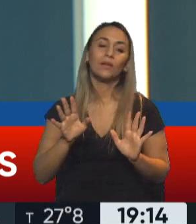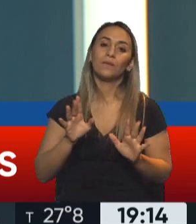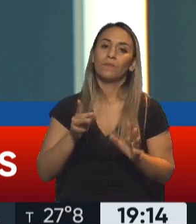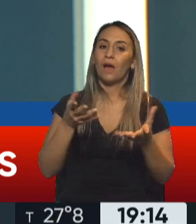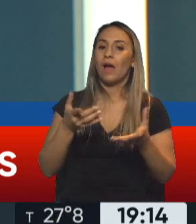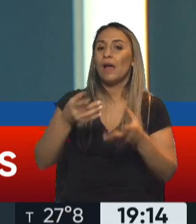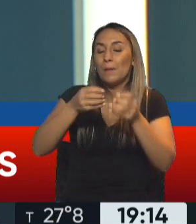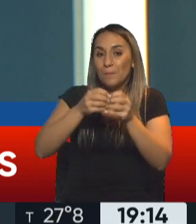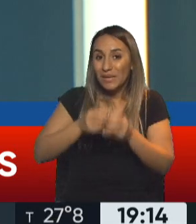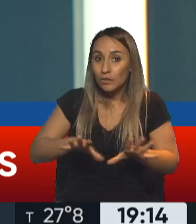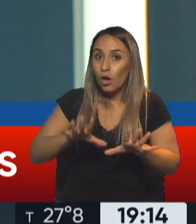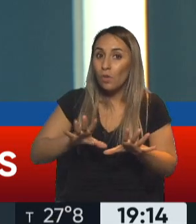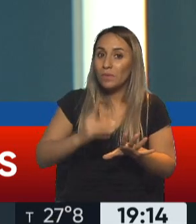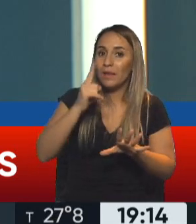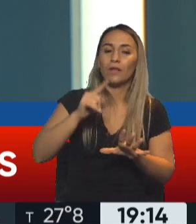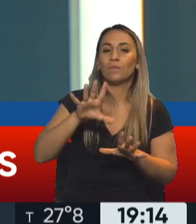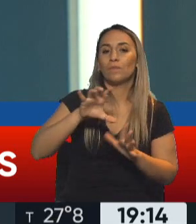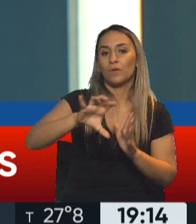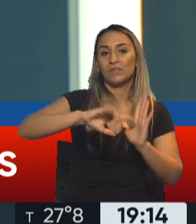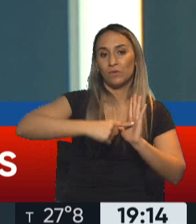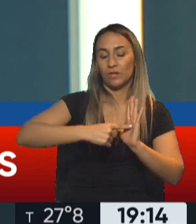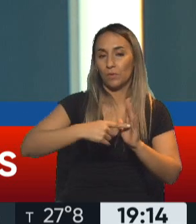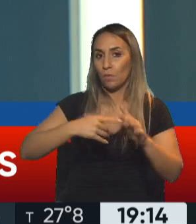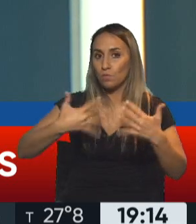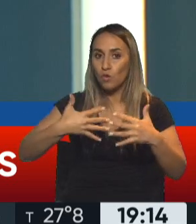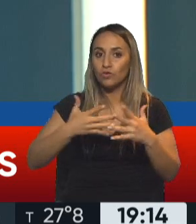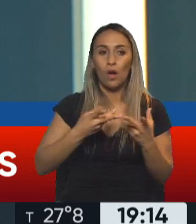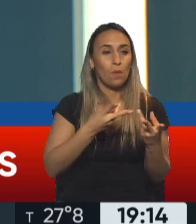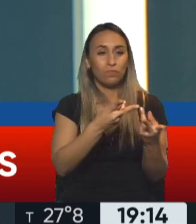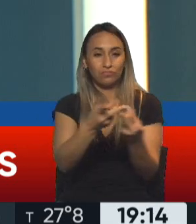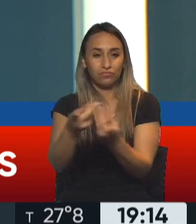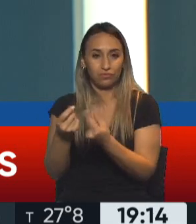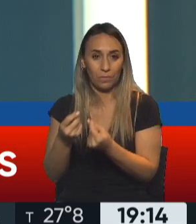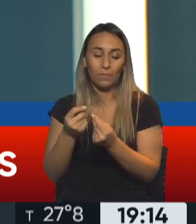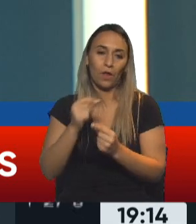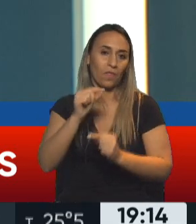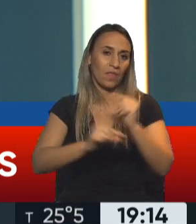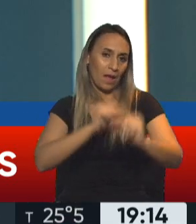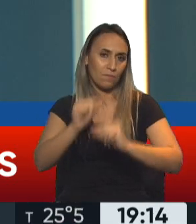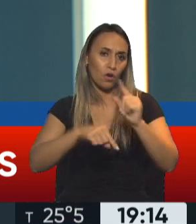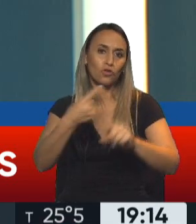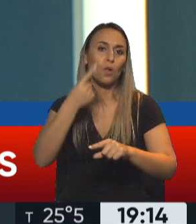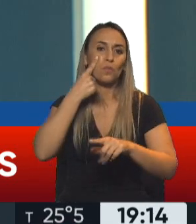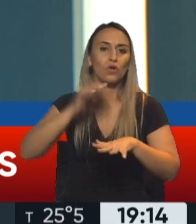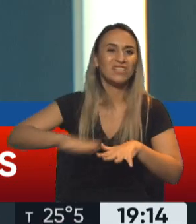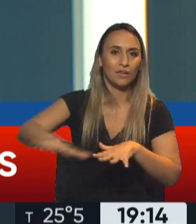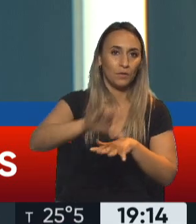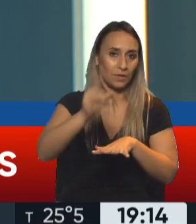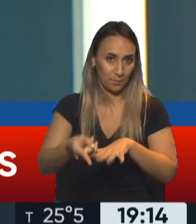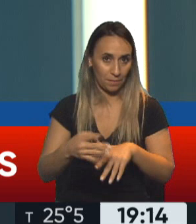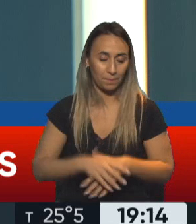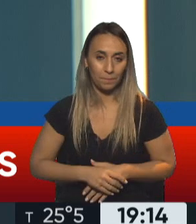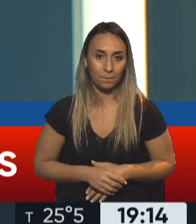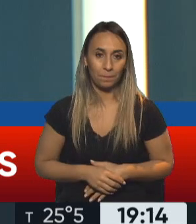de la provincia, por el impacto que tienen las compras que se hacen en los comercios de la provincia, pero se van a ir haciendo con otros distritos también. Pero fíjate que